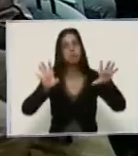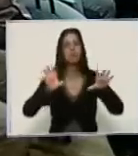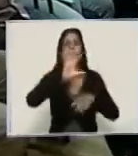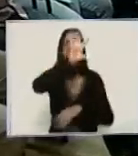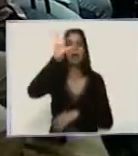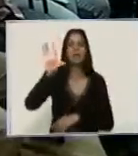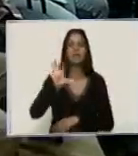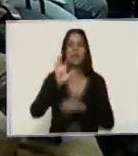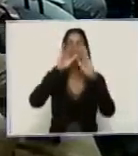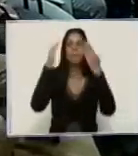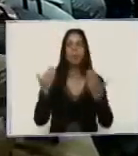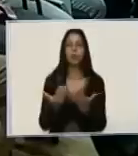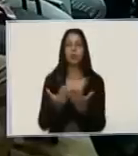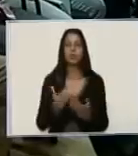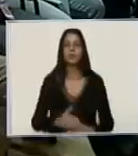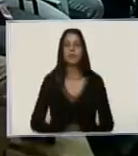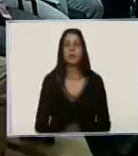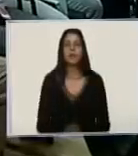países.